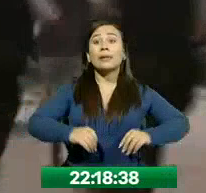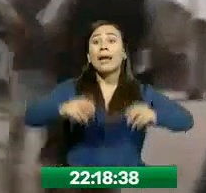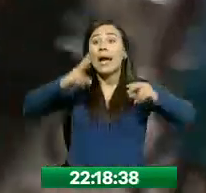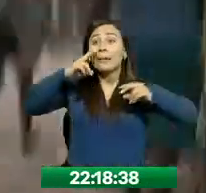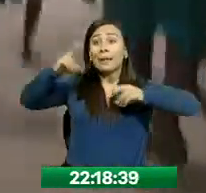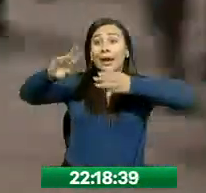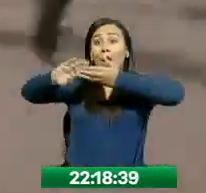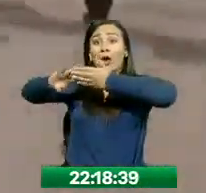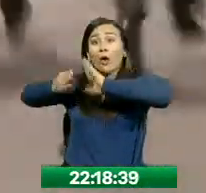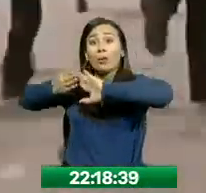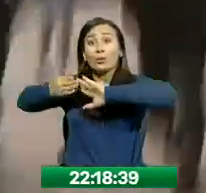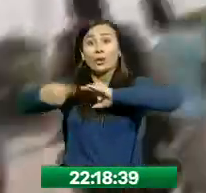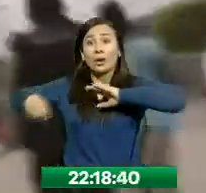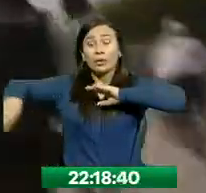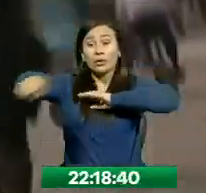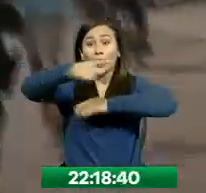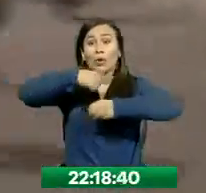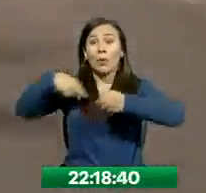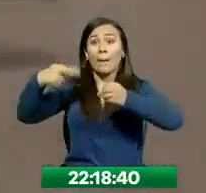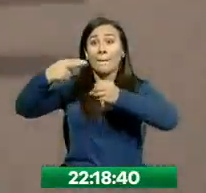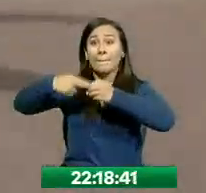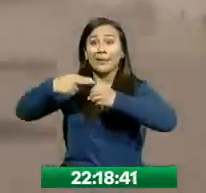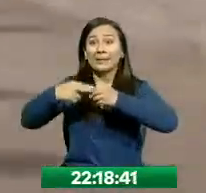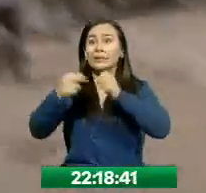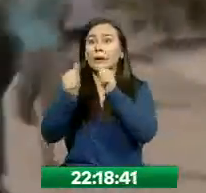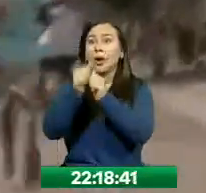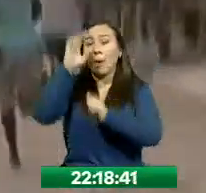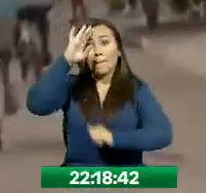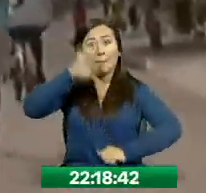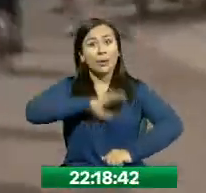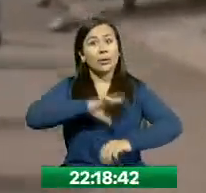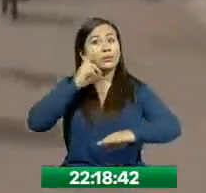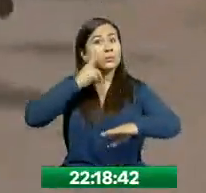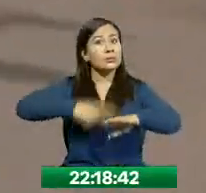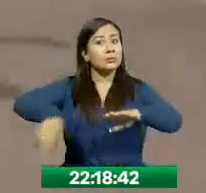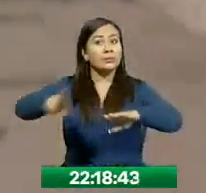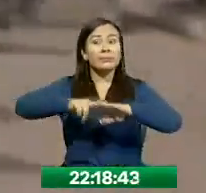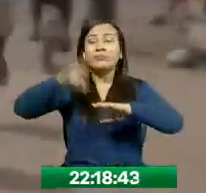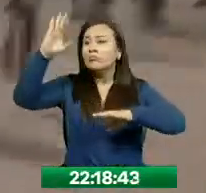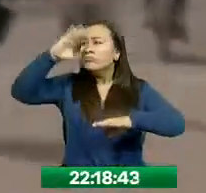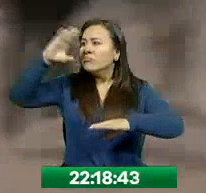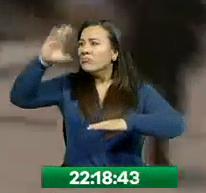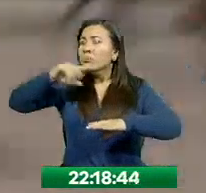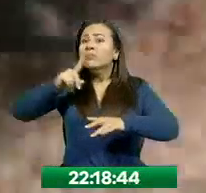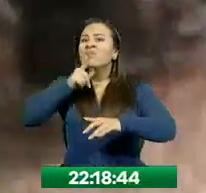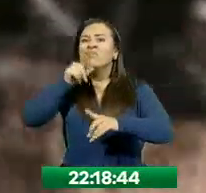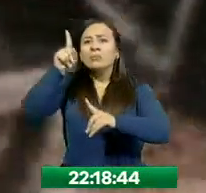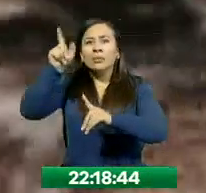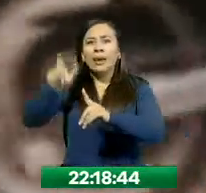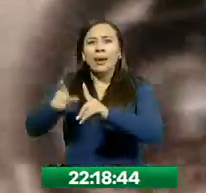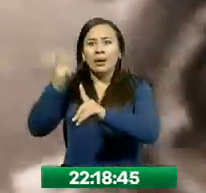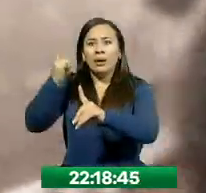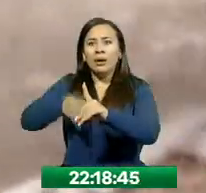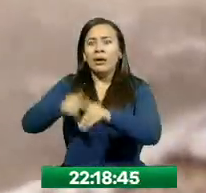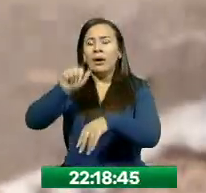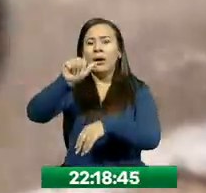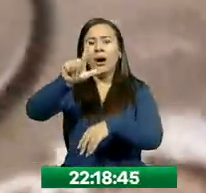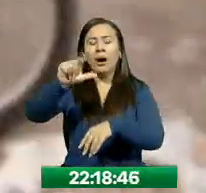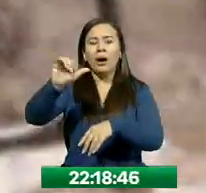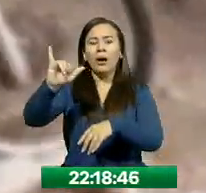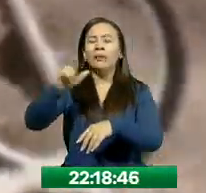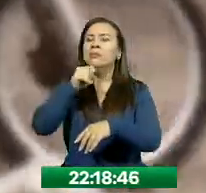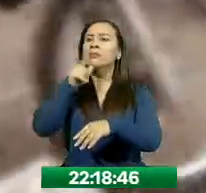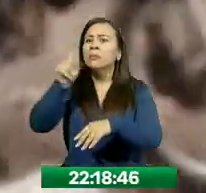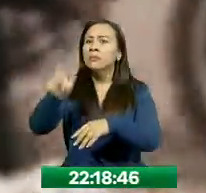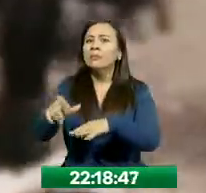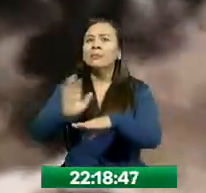La comunidad completa participó junto a los miembros de la Policía Nacional en la búsqueda de alias El Varón, acusado de ser el principal